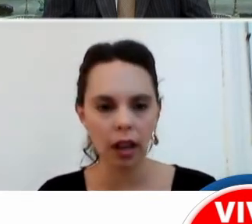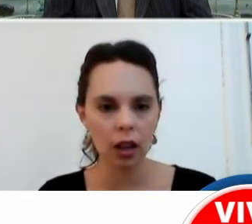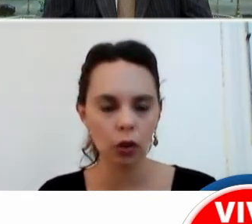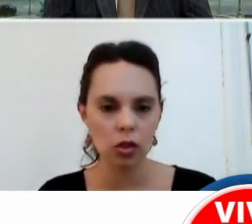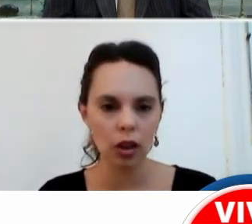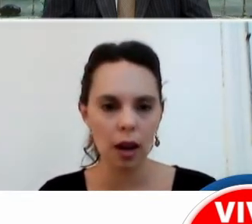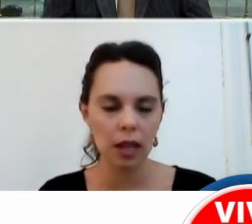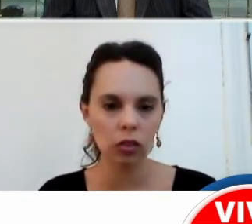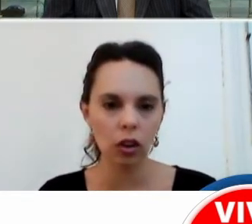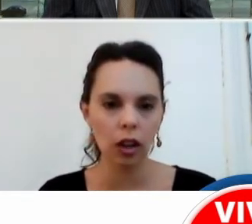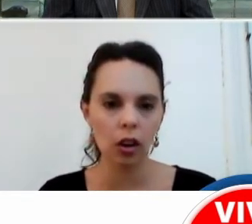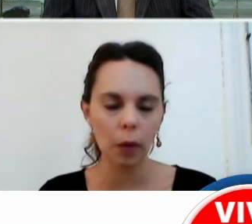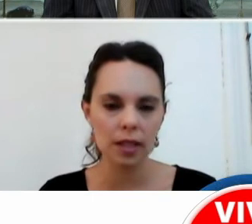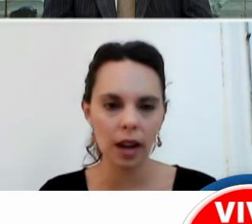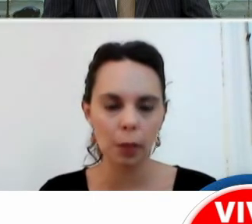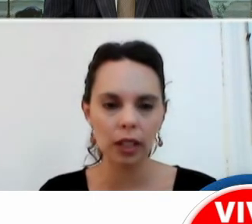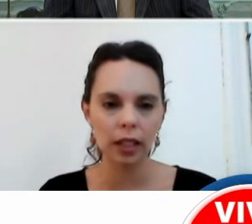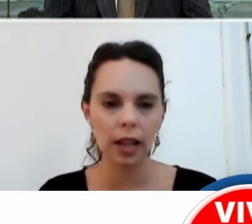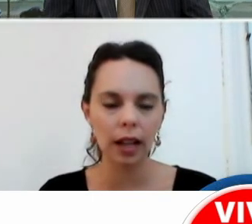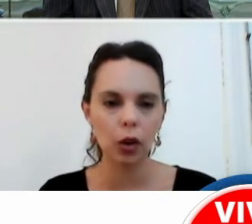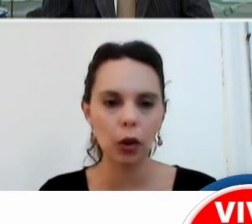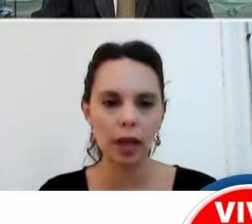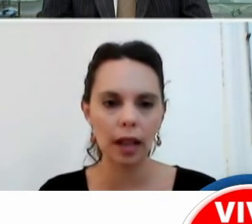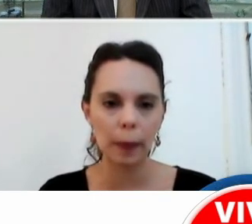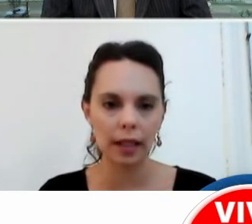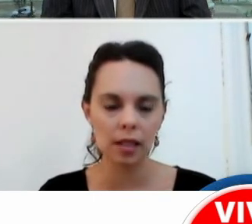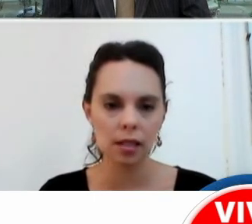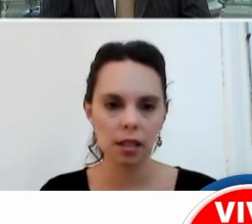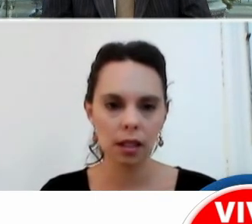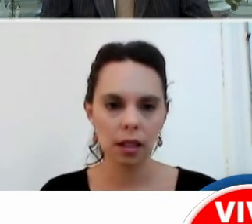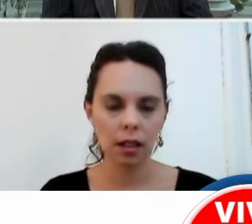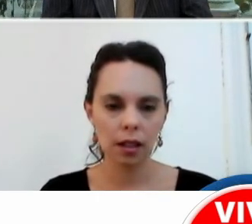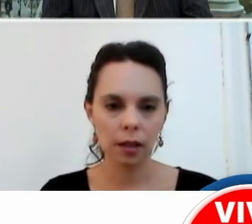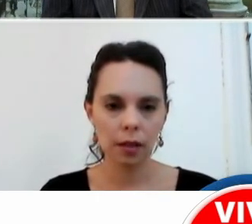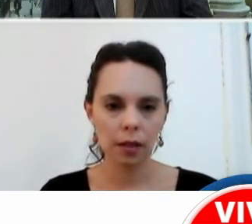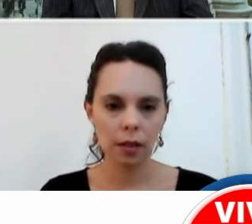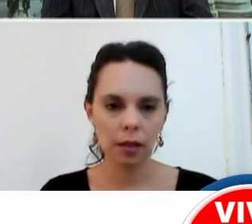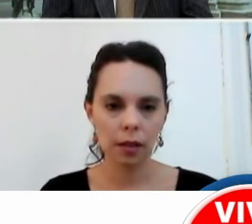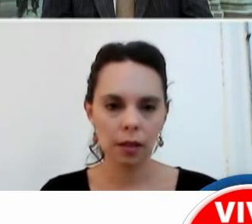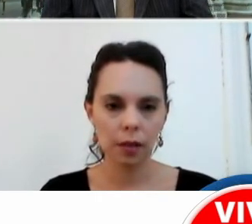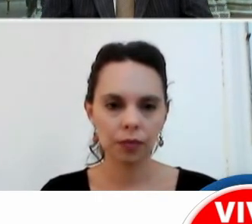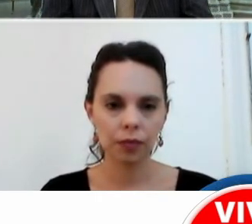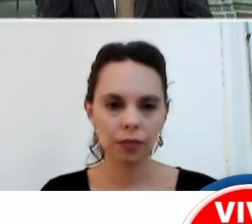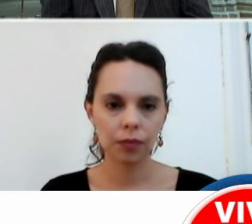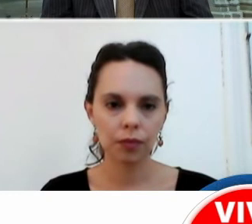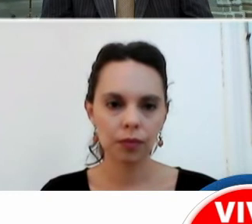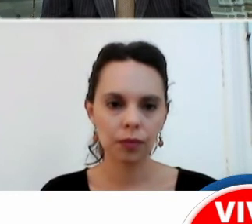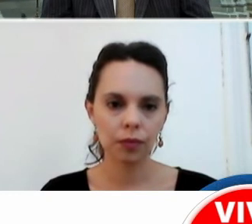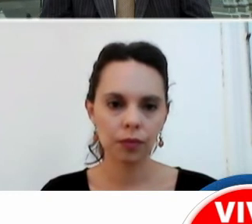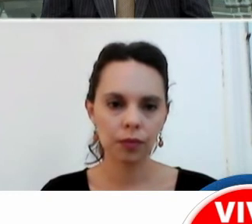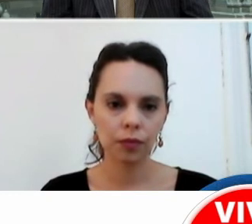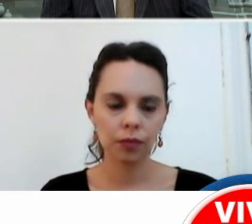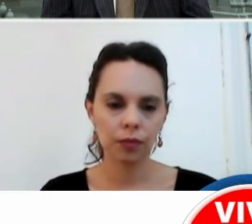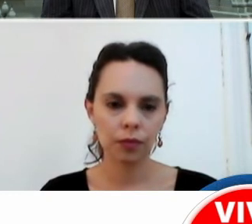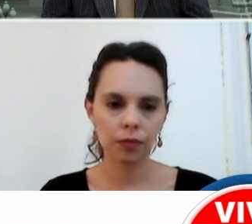de condicionamiento en lo que va a ser la política económica del país. Sí, como no, hay, porque eso se planteó